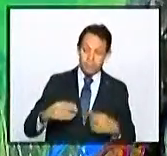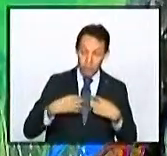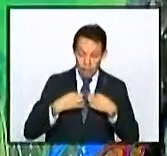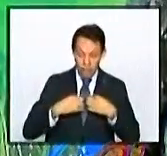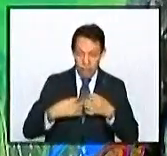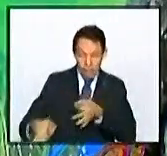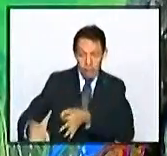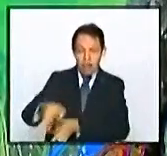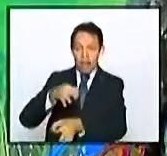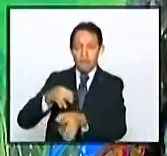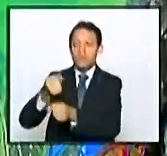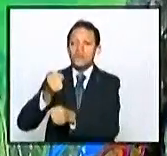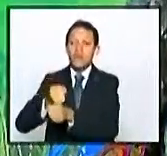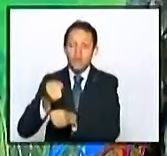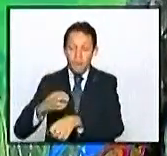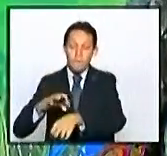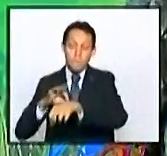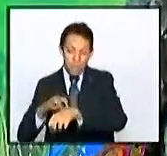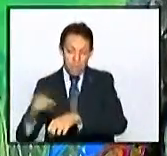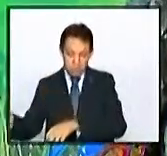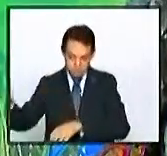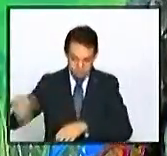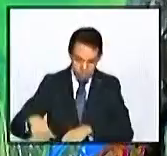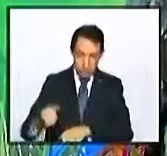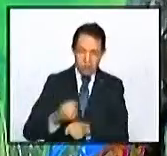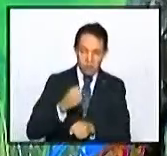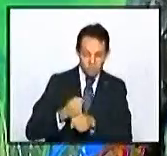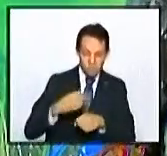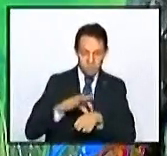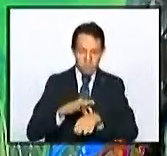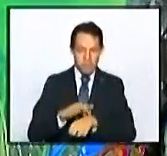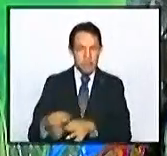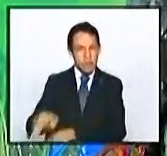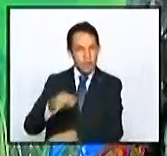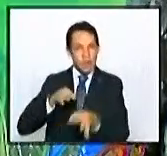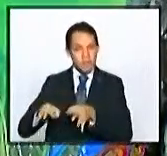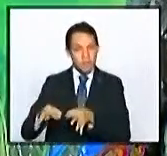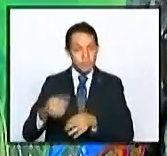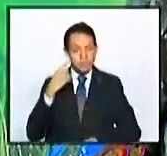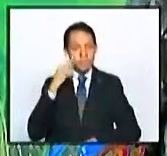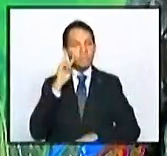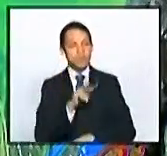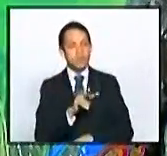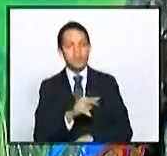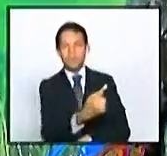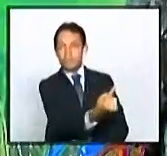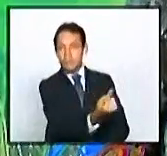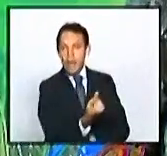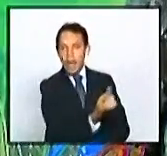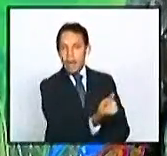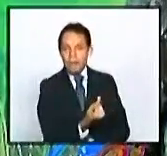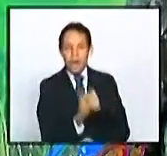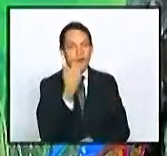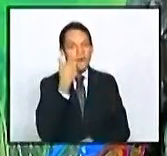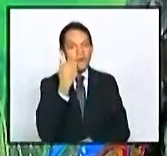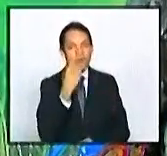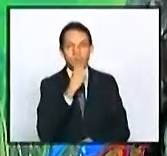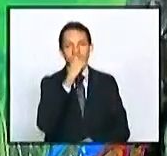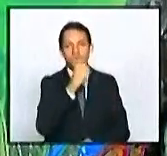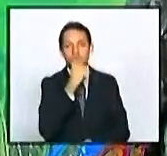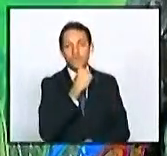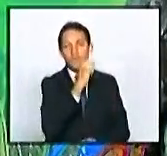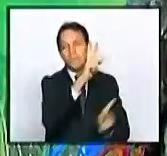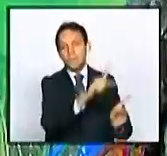un delantal y acompañarme en un día entero en la consulta, para que encuentren razones de por qué ser